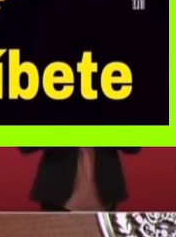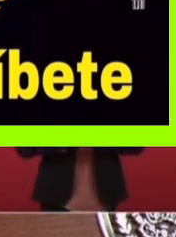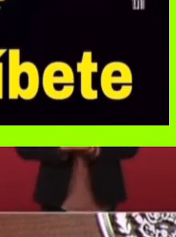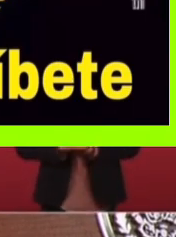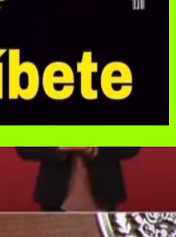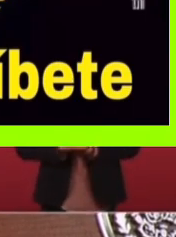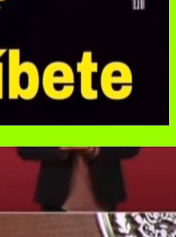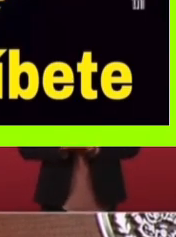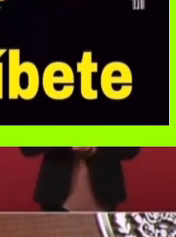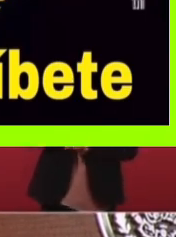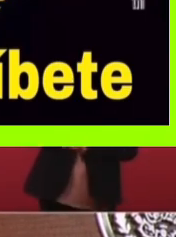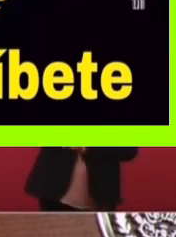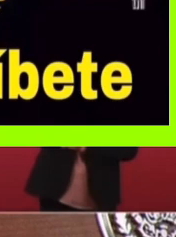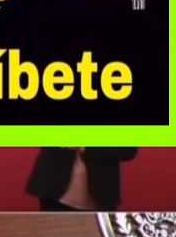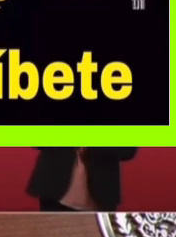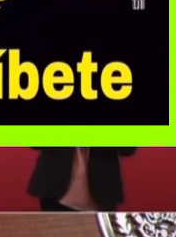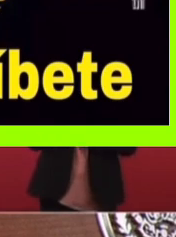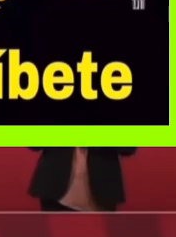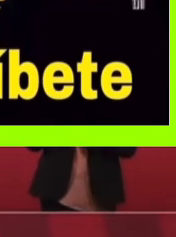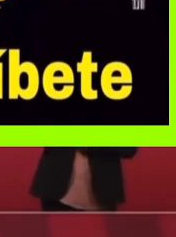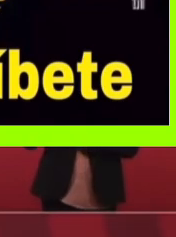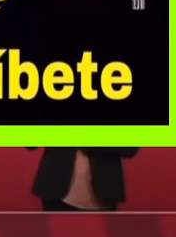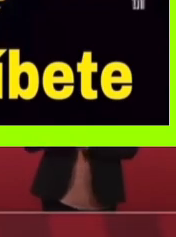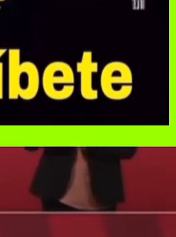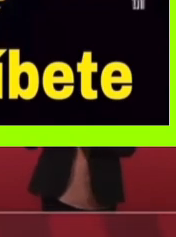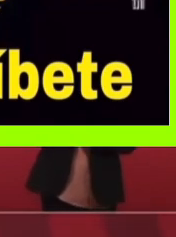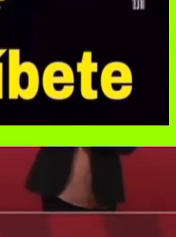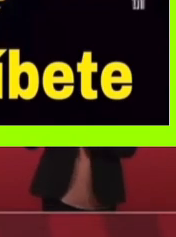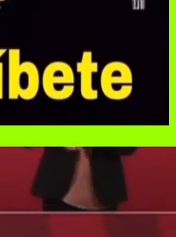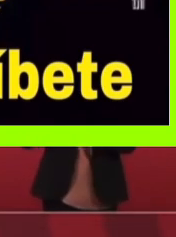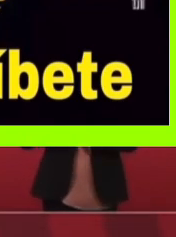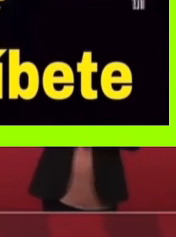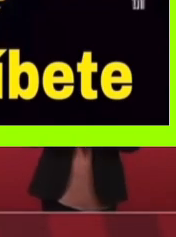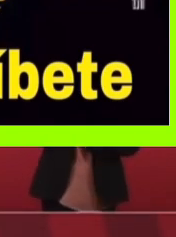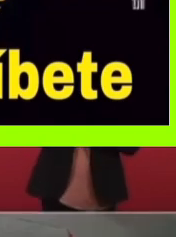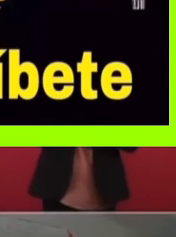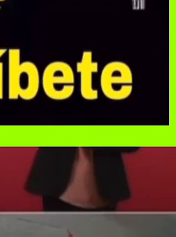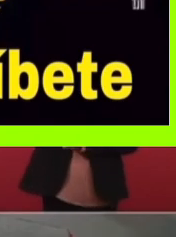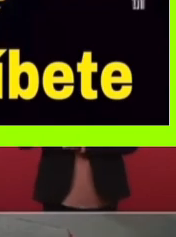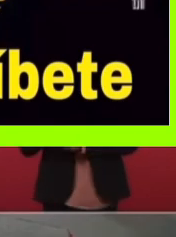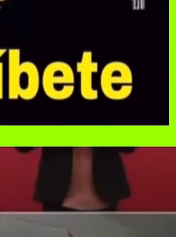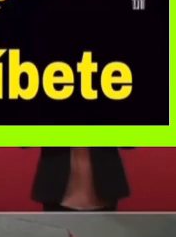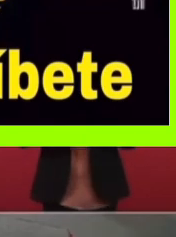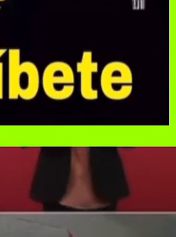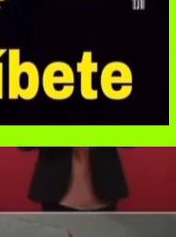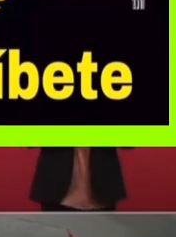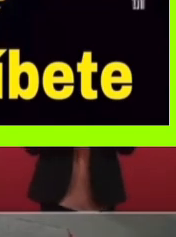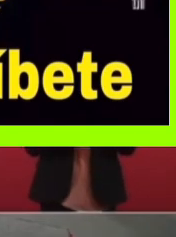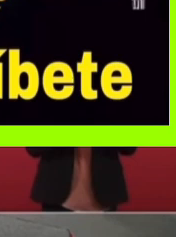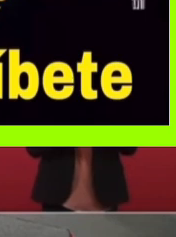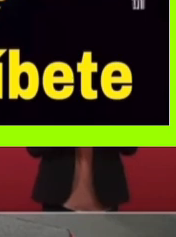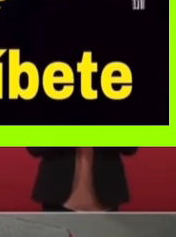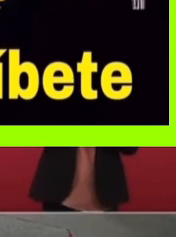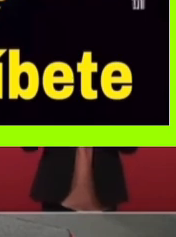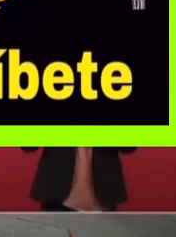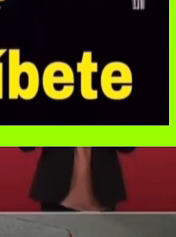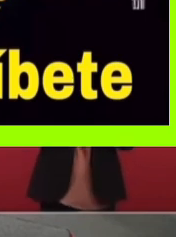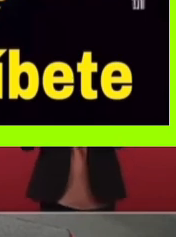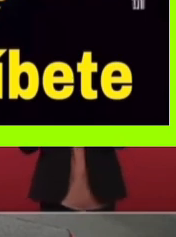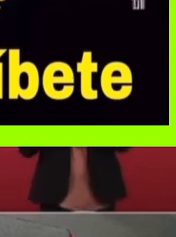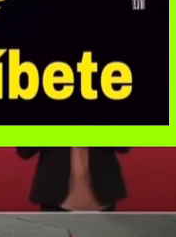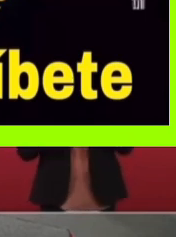solo él quiere ser el más amado el más adorado pero si Lore tiene seguidores y lo aprecian también eso le molesta